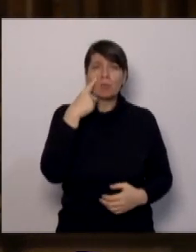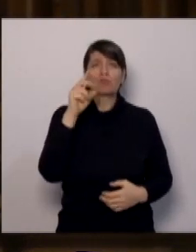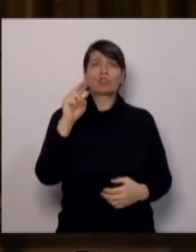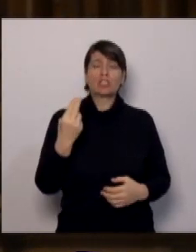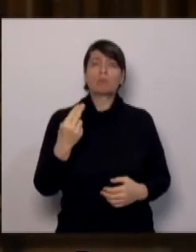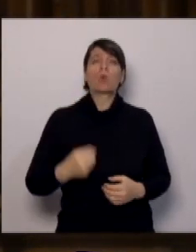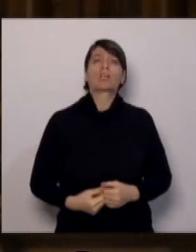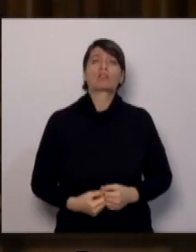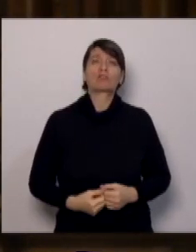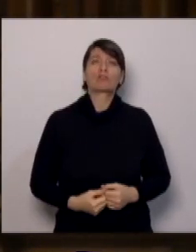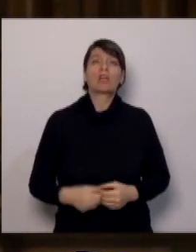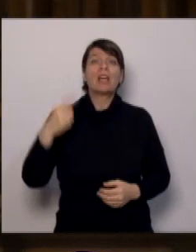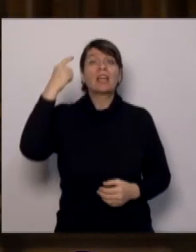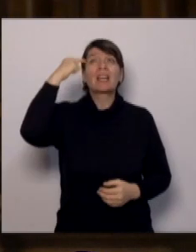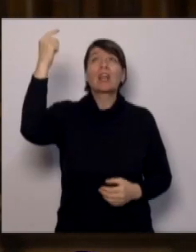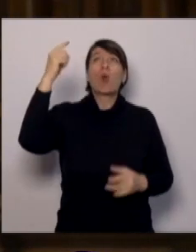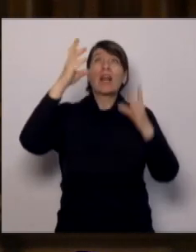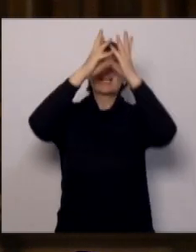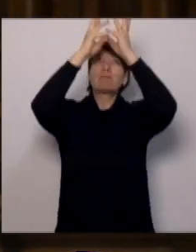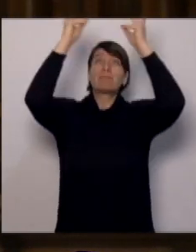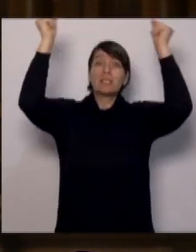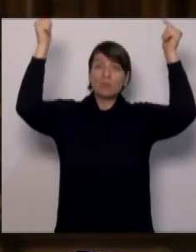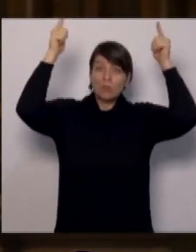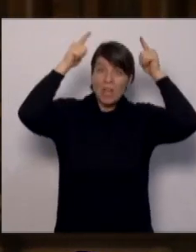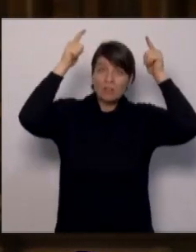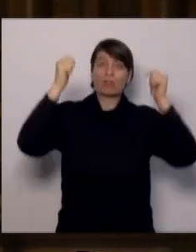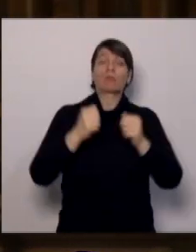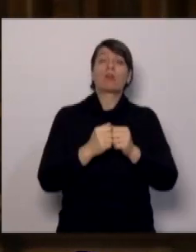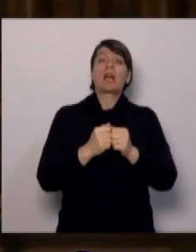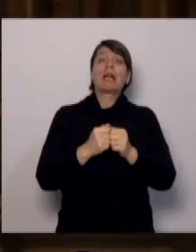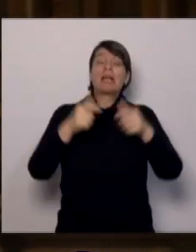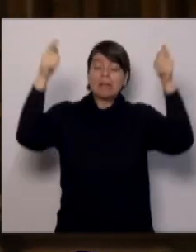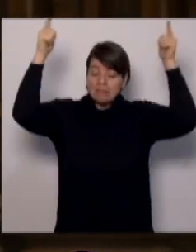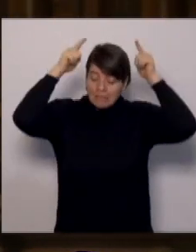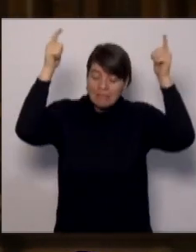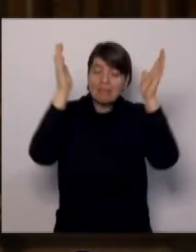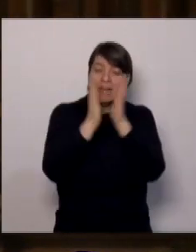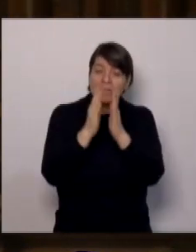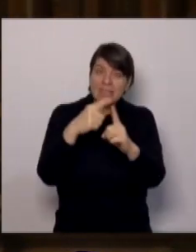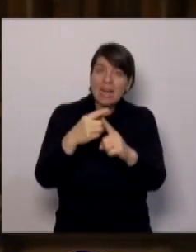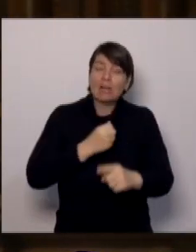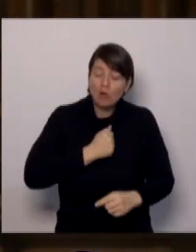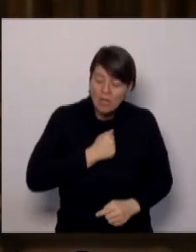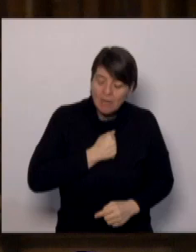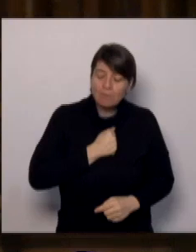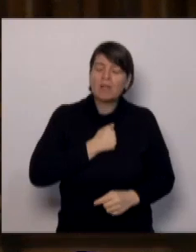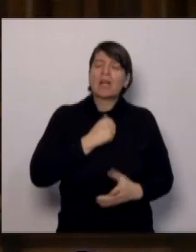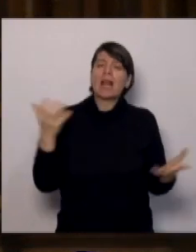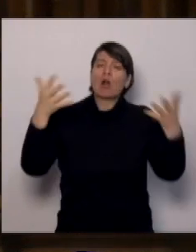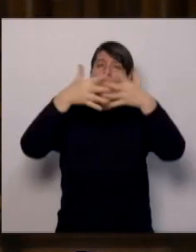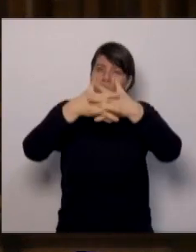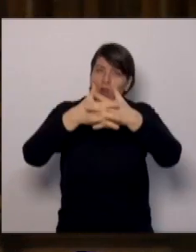de venir a juzgar a vivos y muertos. Creo en el Espíritu Santo, la Santa